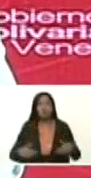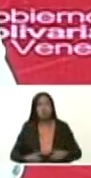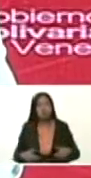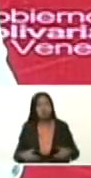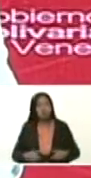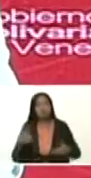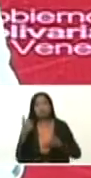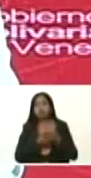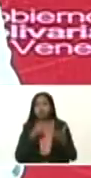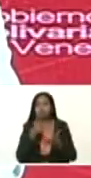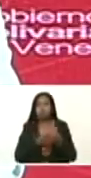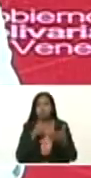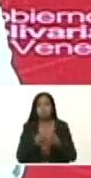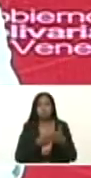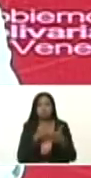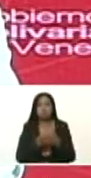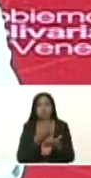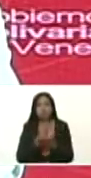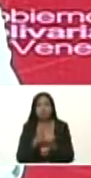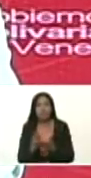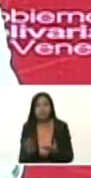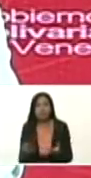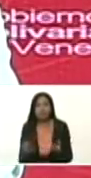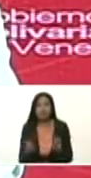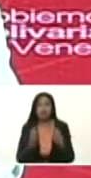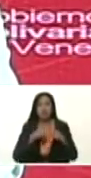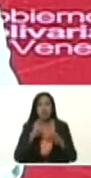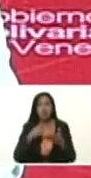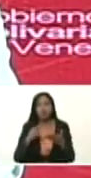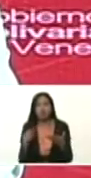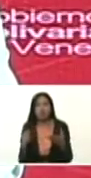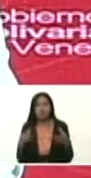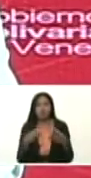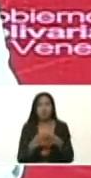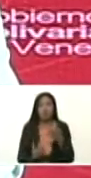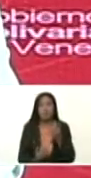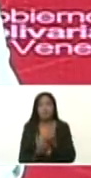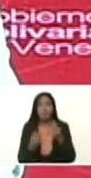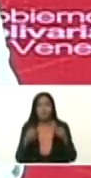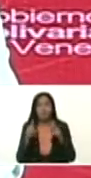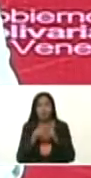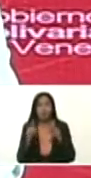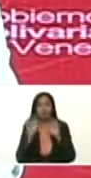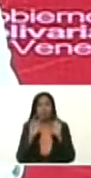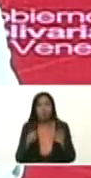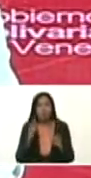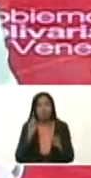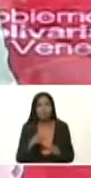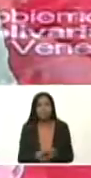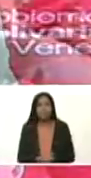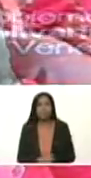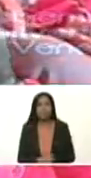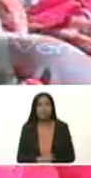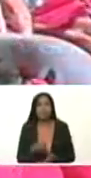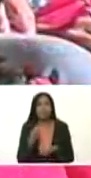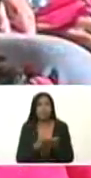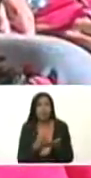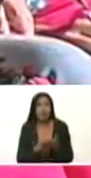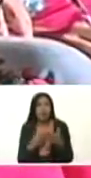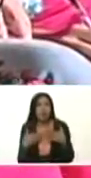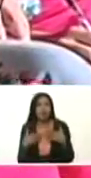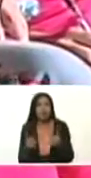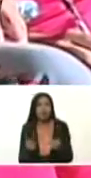insistiré siempre. Un contrato colectivo que le garantice estabilidad, salario,